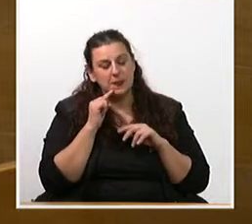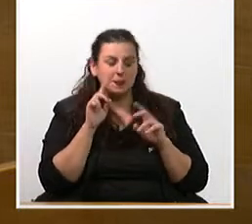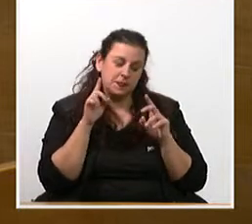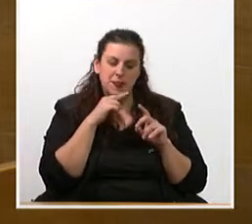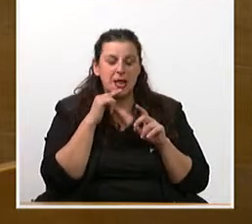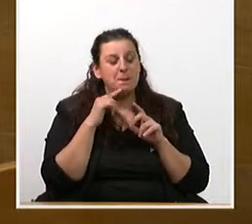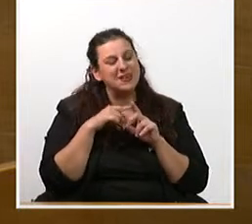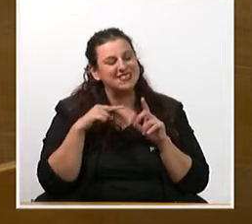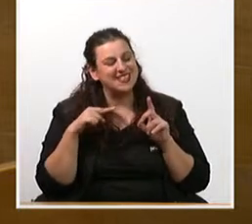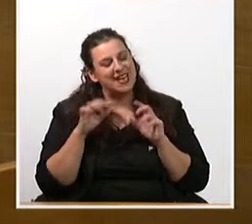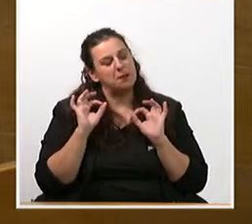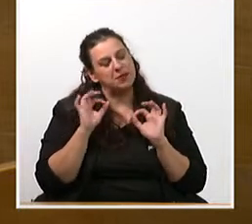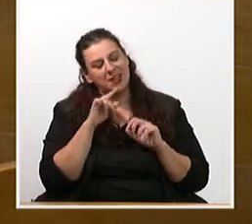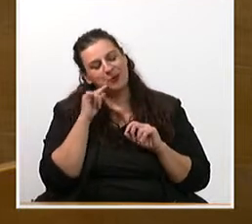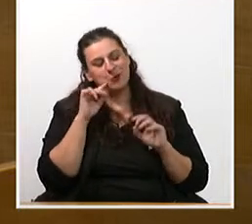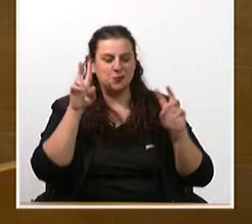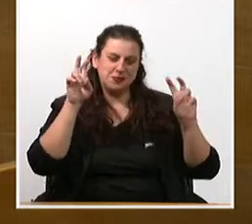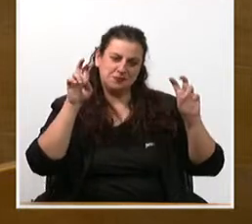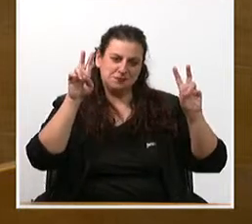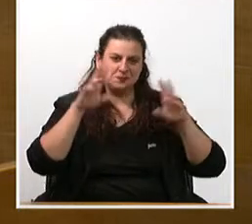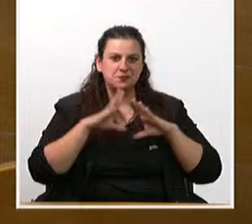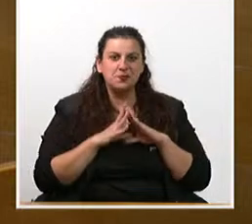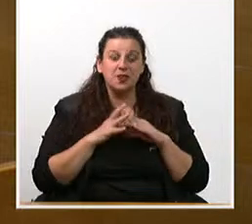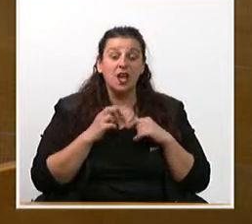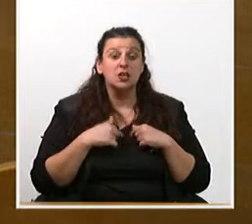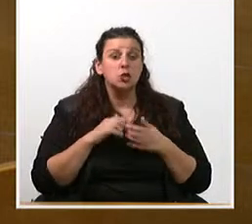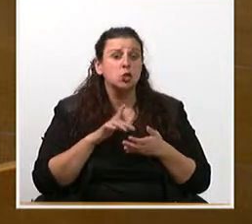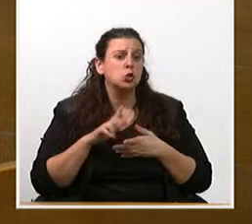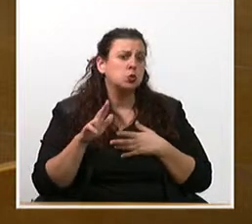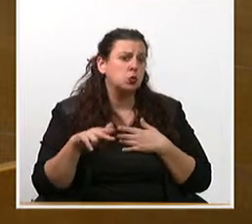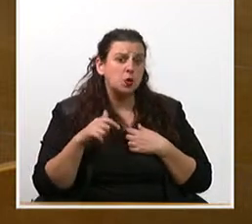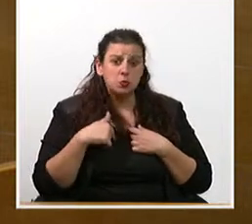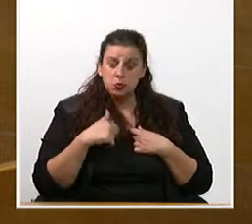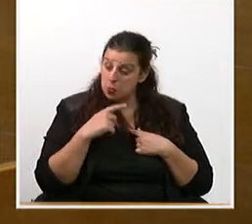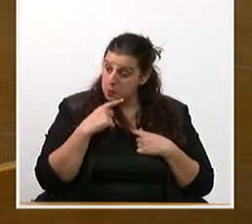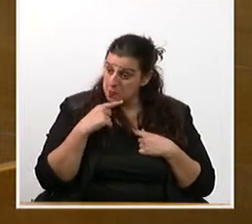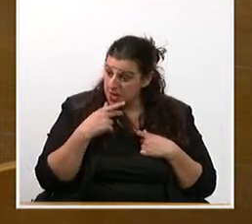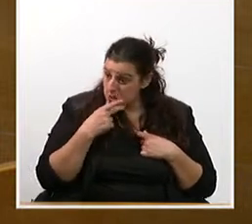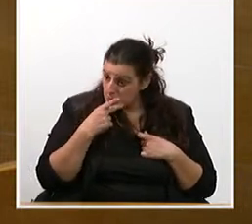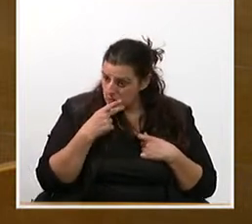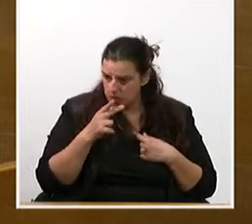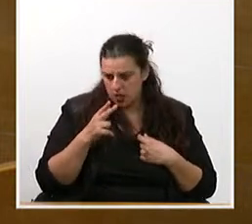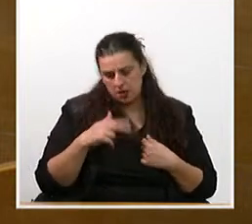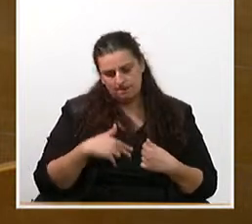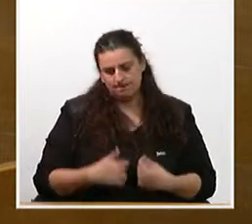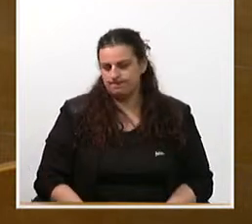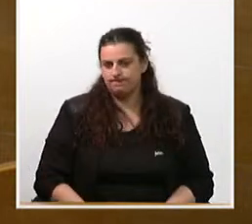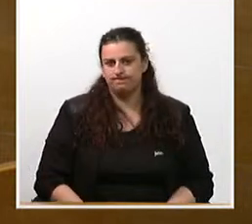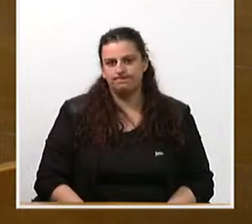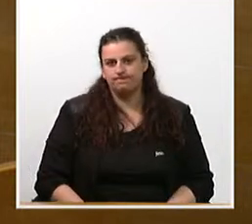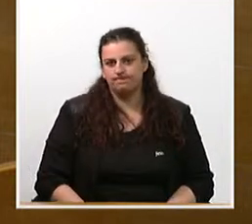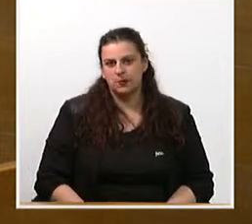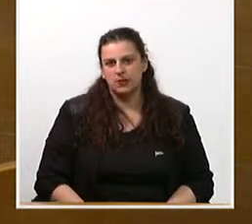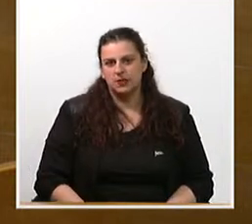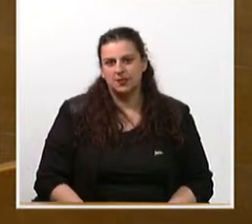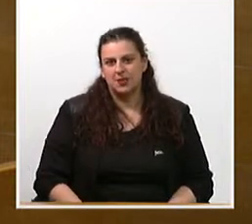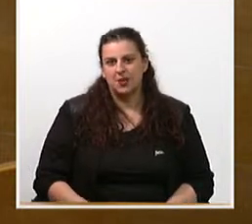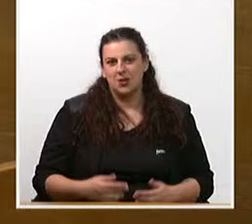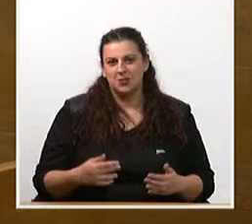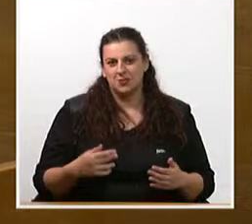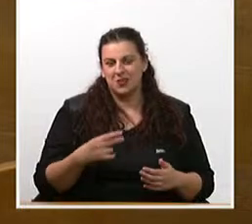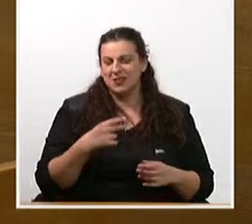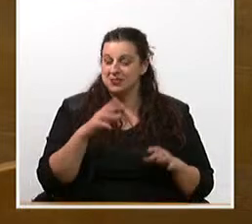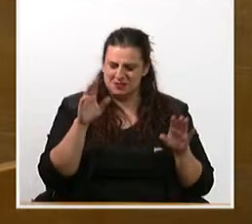ocurrirá porque yo no tengo vergüenza para hacer eso tengo la poca vergüenza de